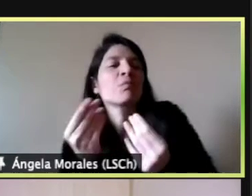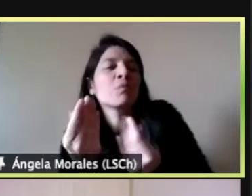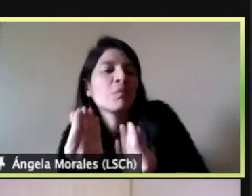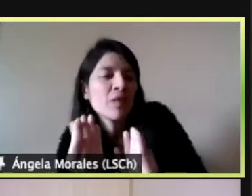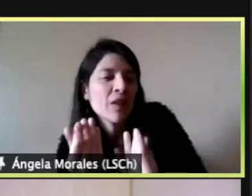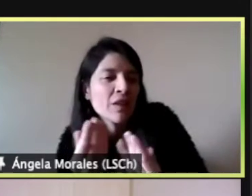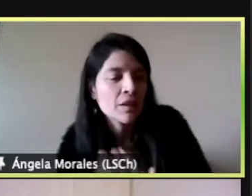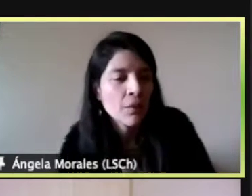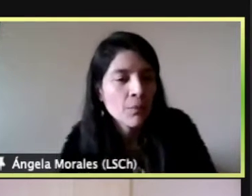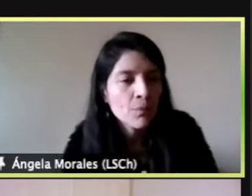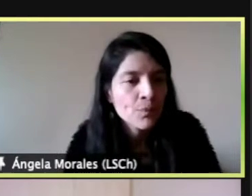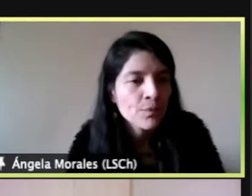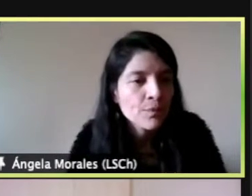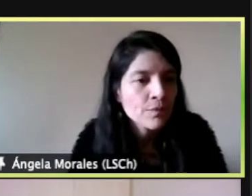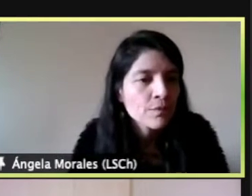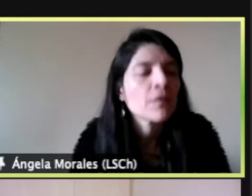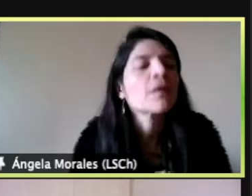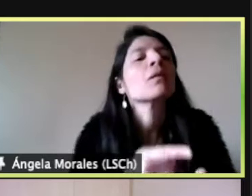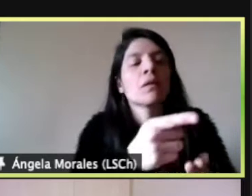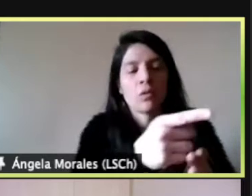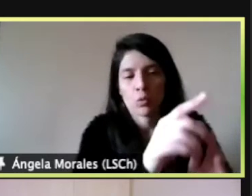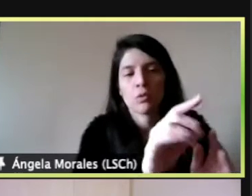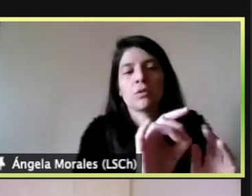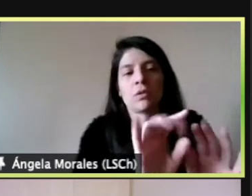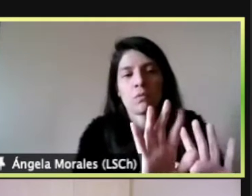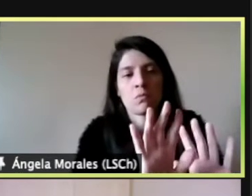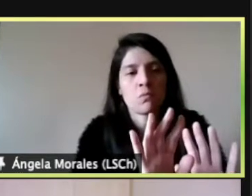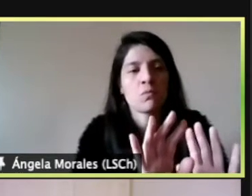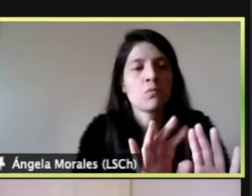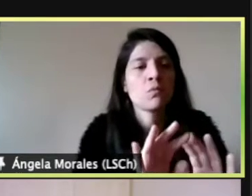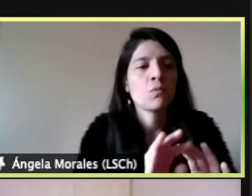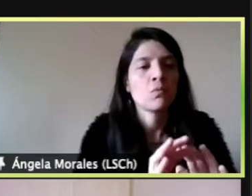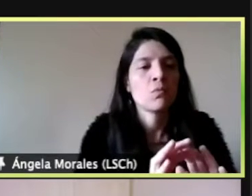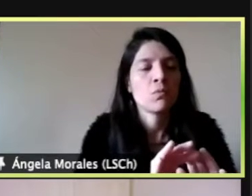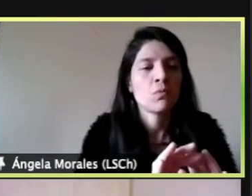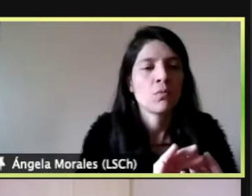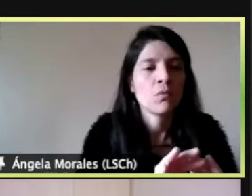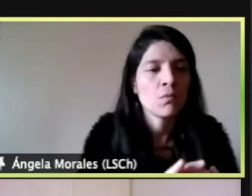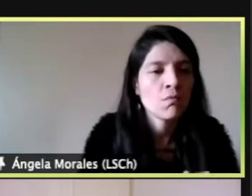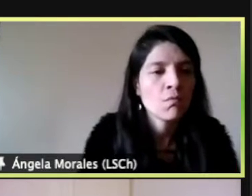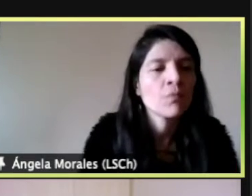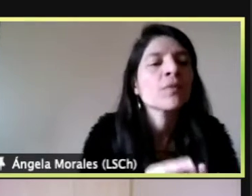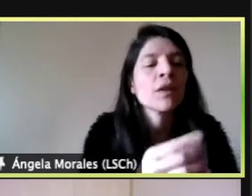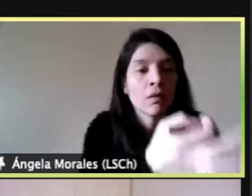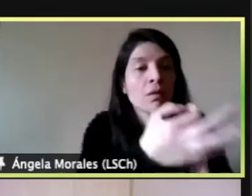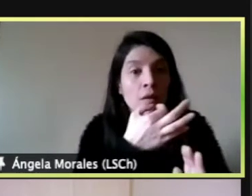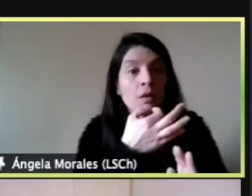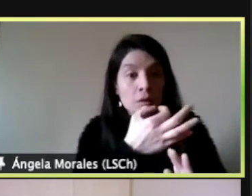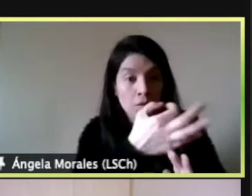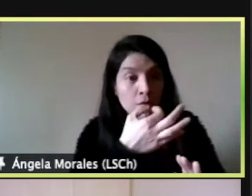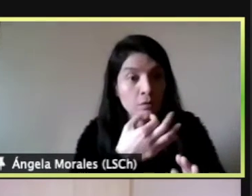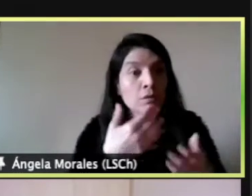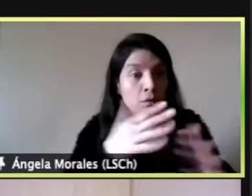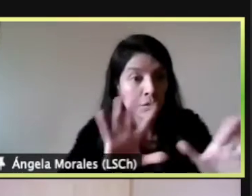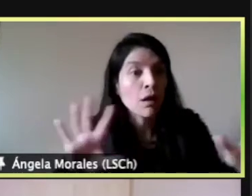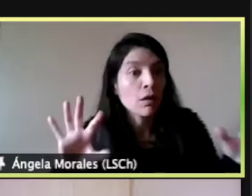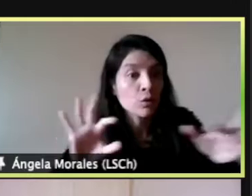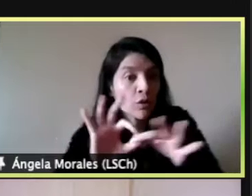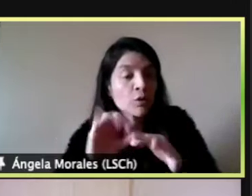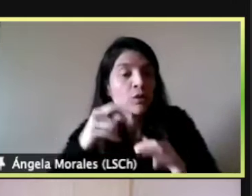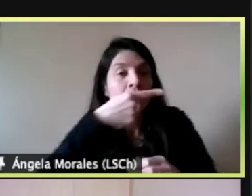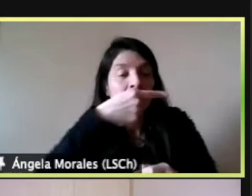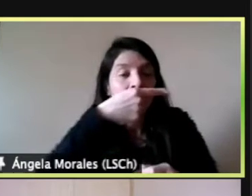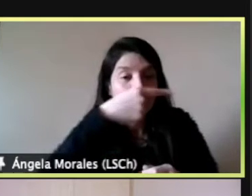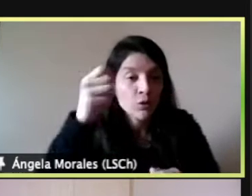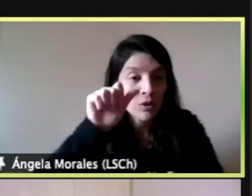con separación de 3. Entonces me dice inmediatamente que tiene asociados 169 millones en